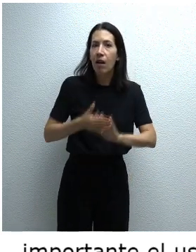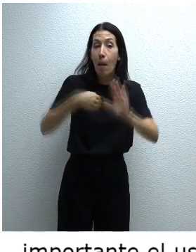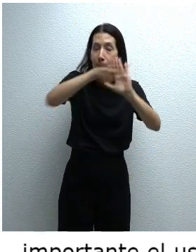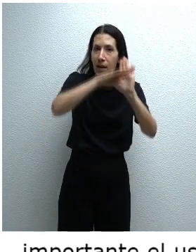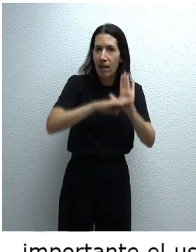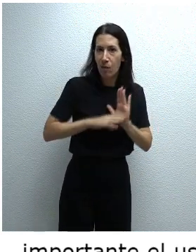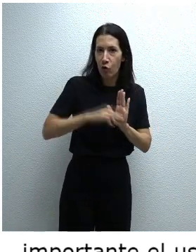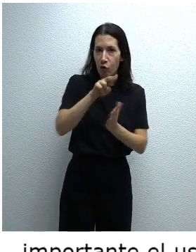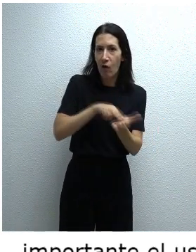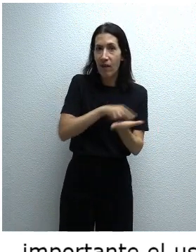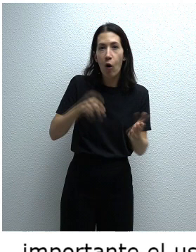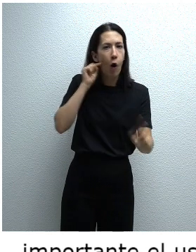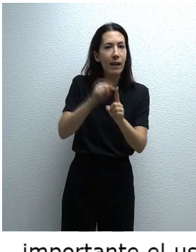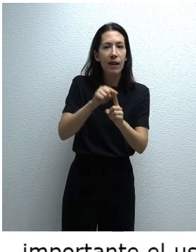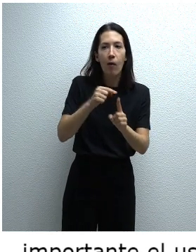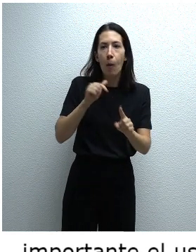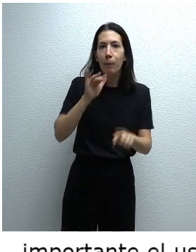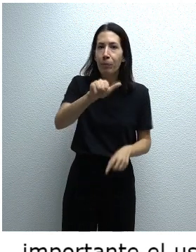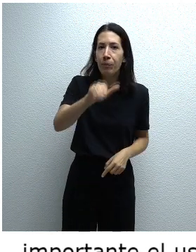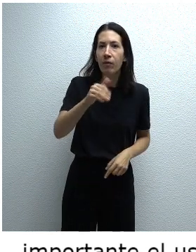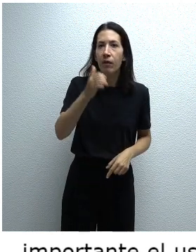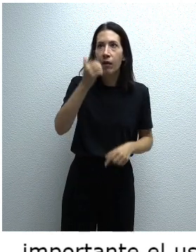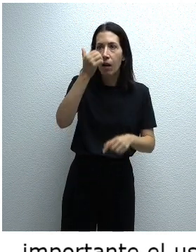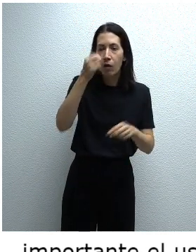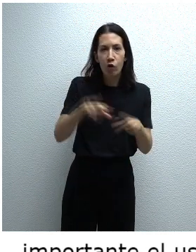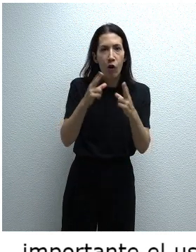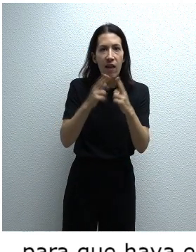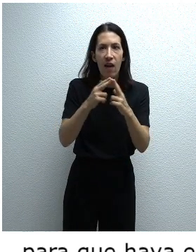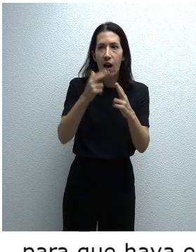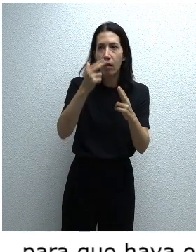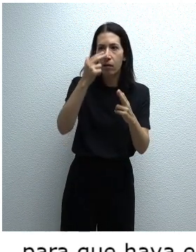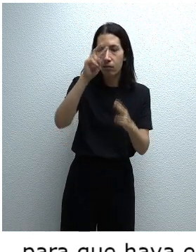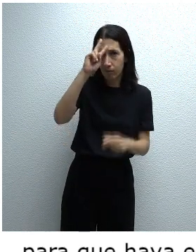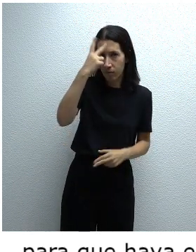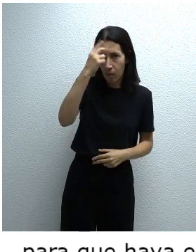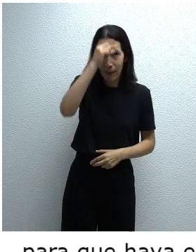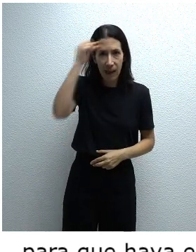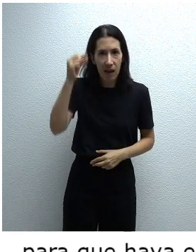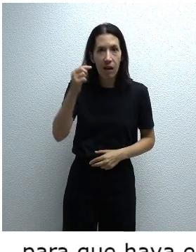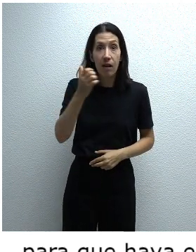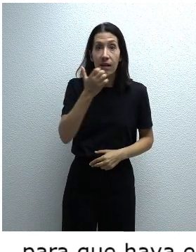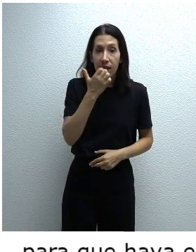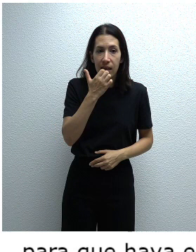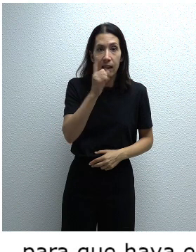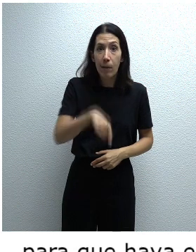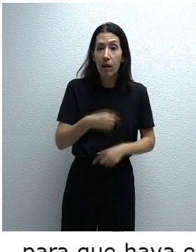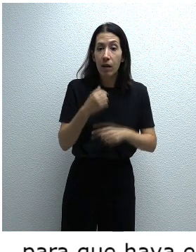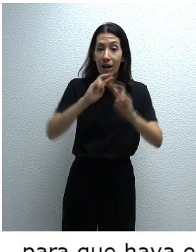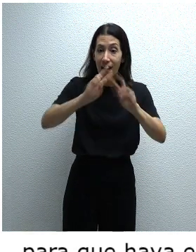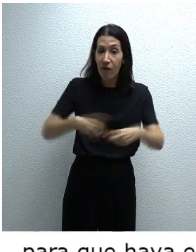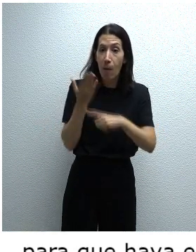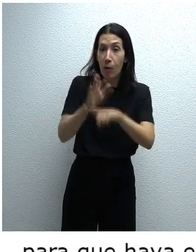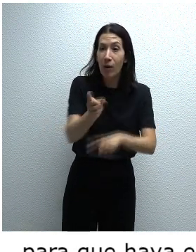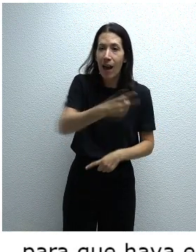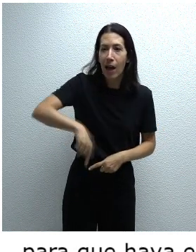no se cree en esto, si no se cree en lo que establece la Convención y se cree en lo que propone la reforma, vamos a